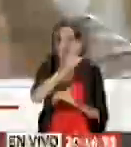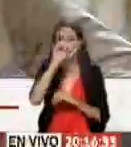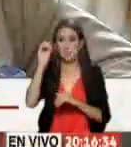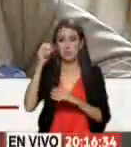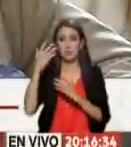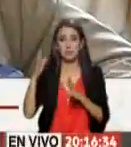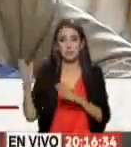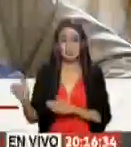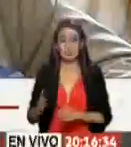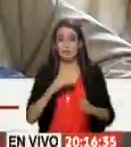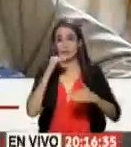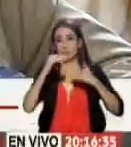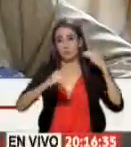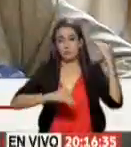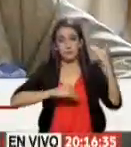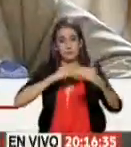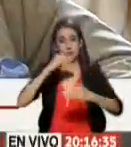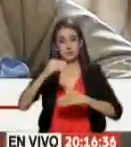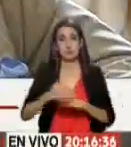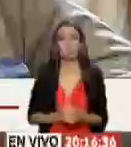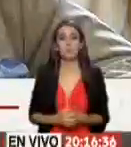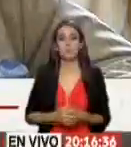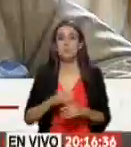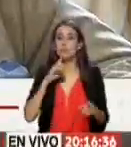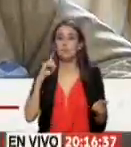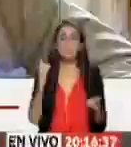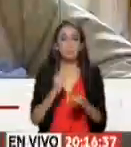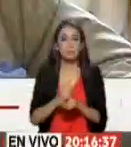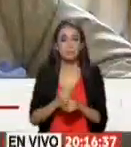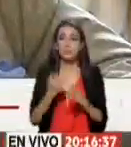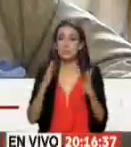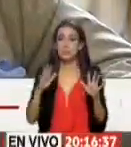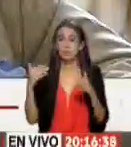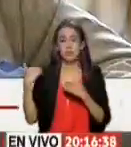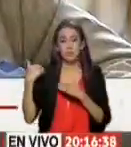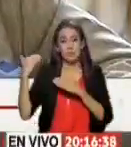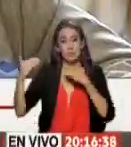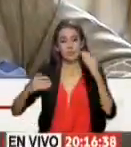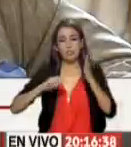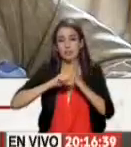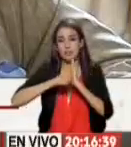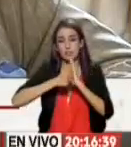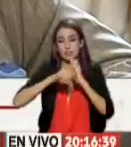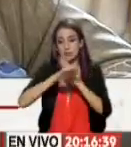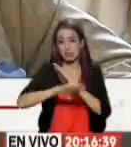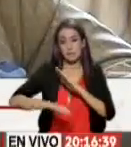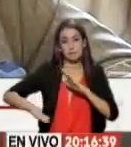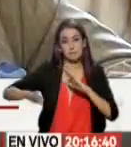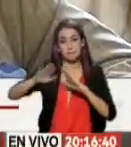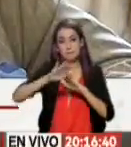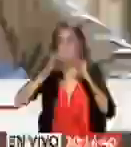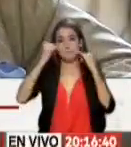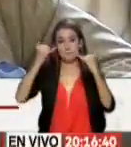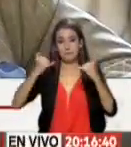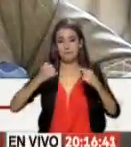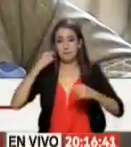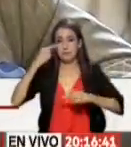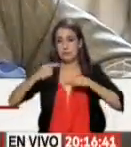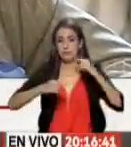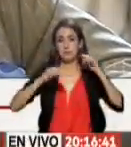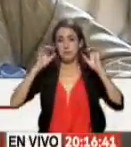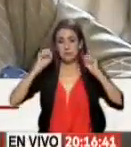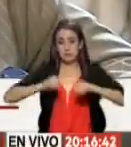totalmente. Procesos de contratación que tendrán que pasar a Contraloría para poder establecer a través de ellos